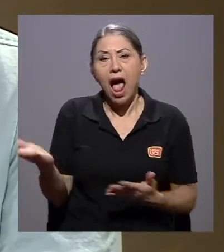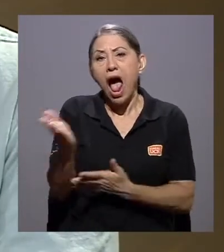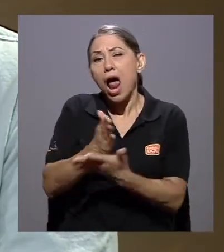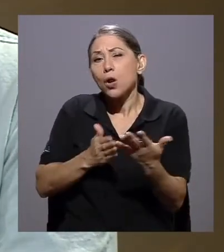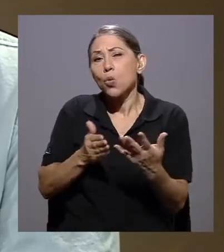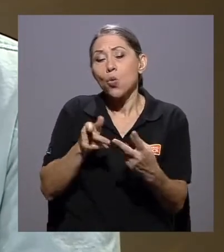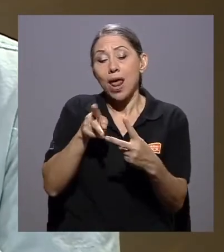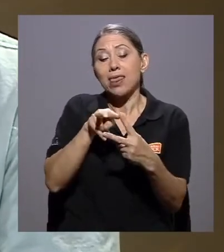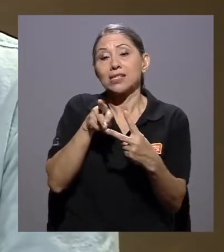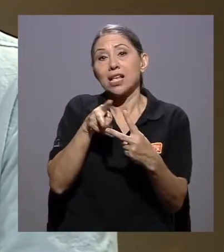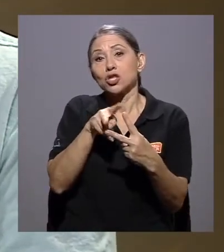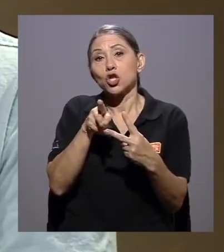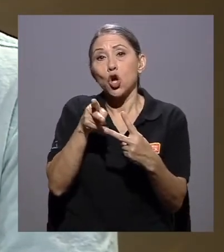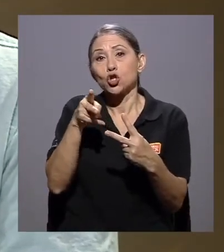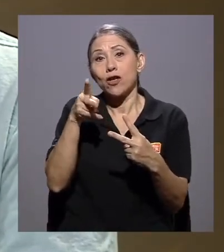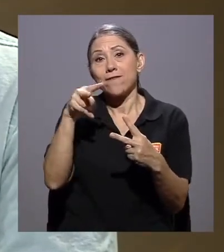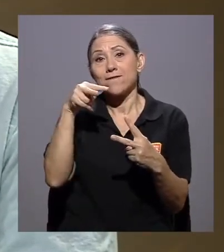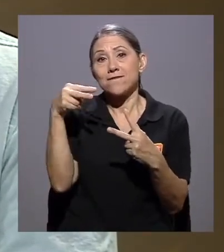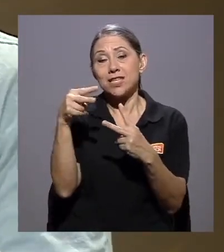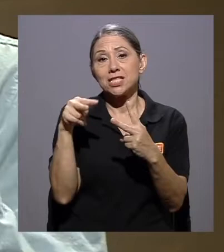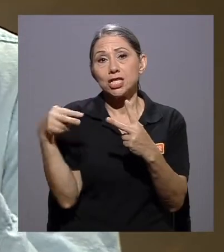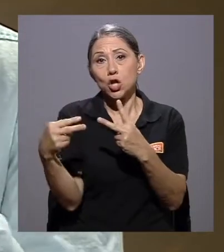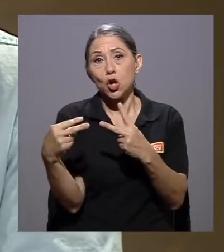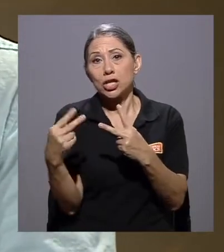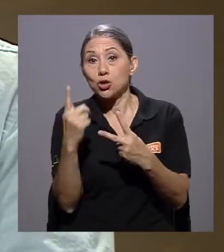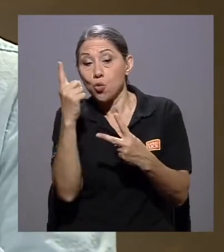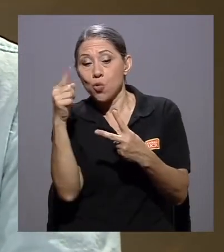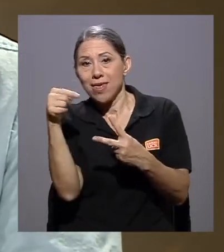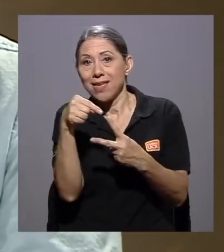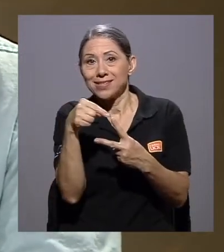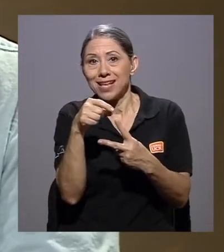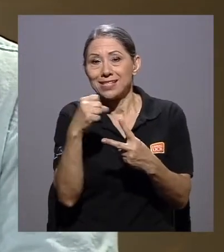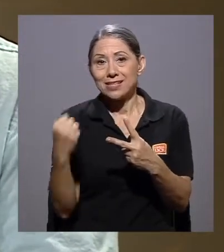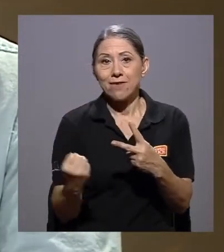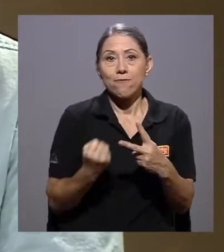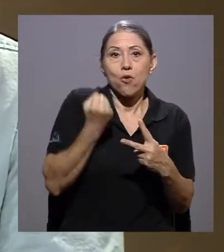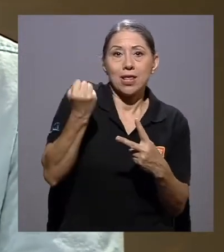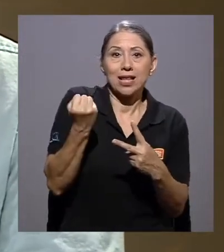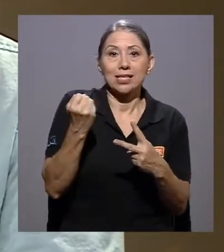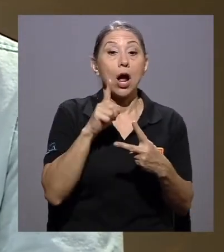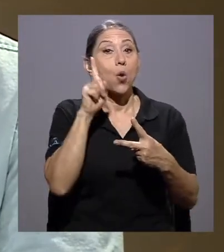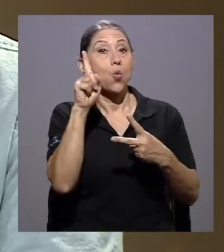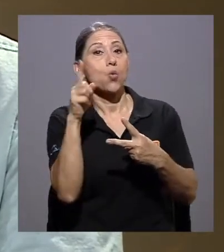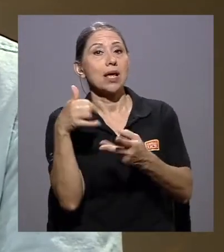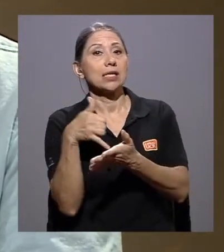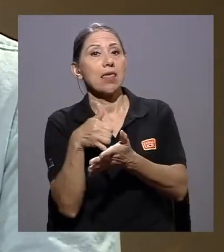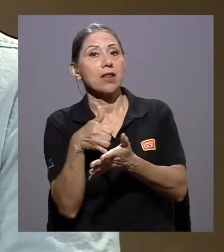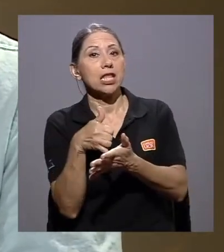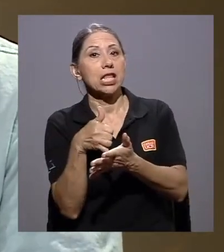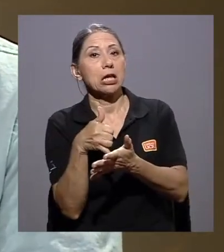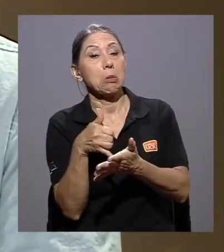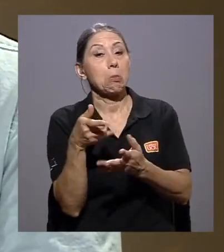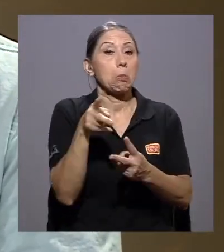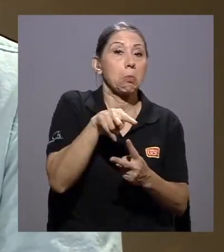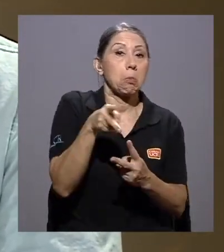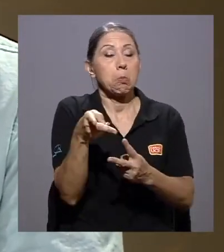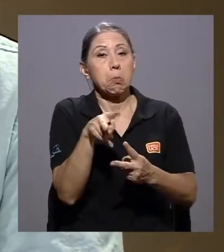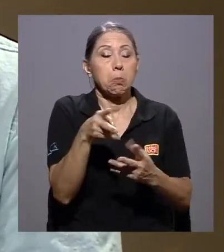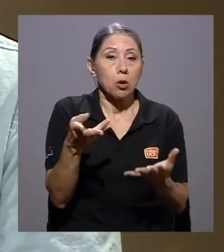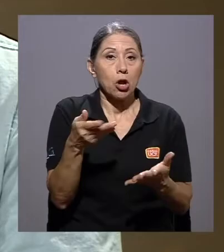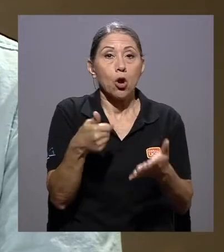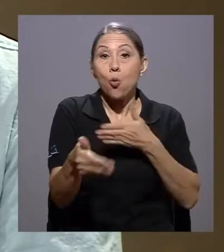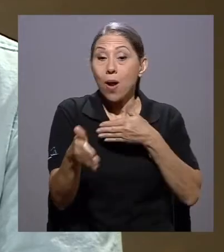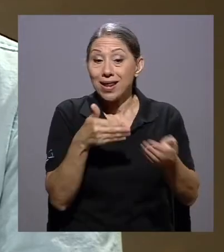se fortalezca y otra se debilite. En cualquiera de los casos perdería el